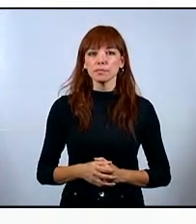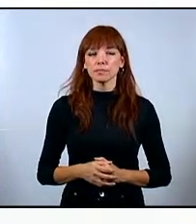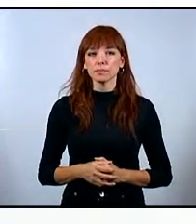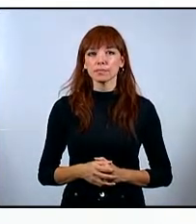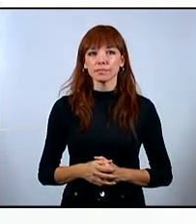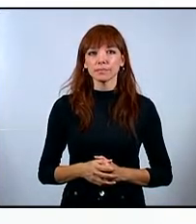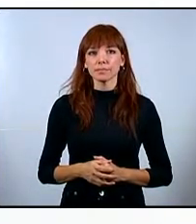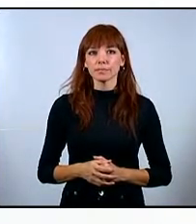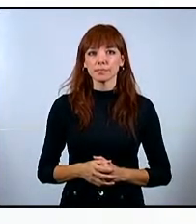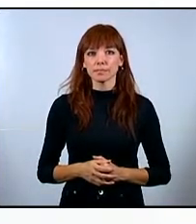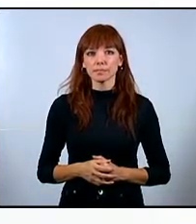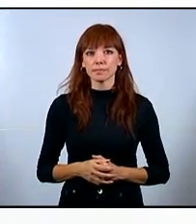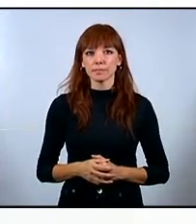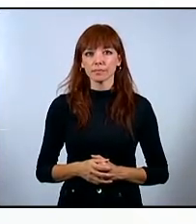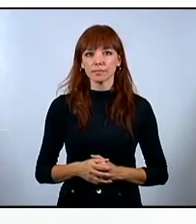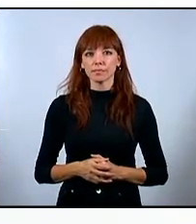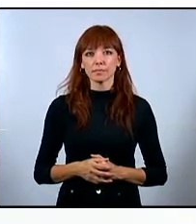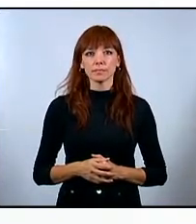¿Nada más?